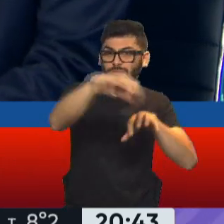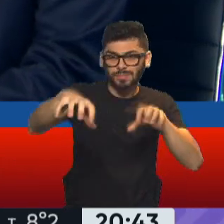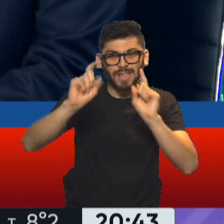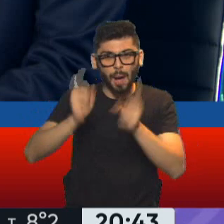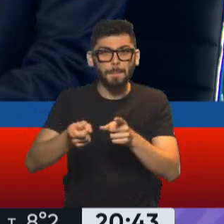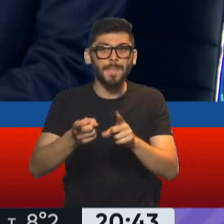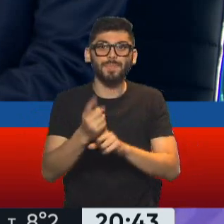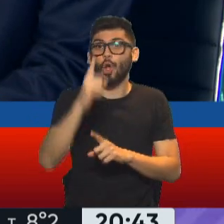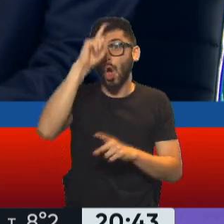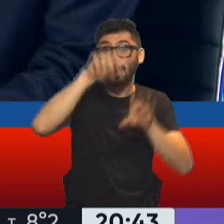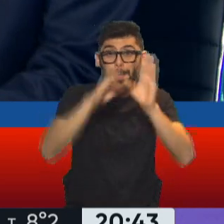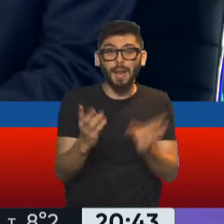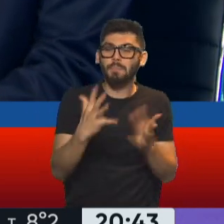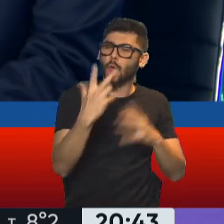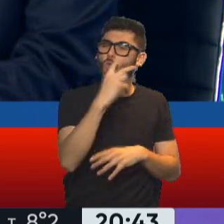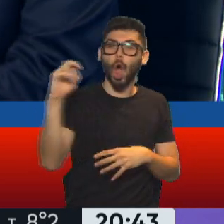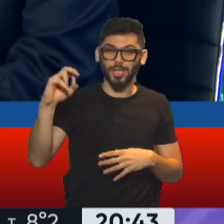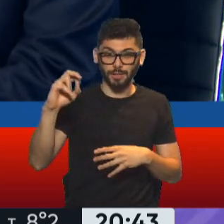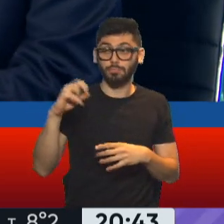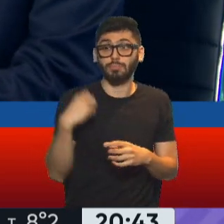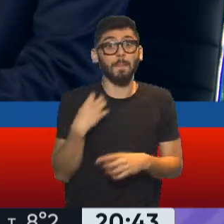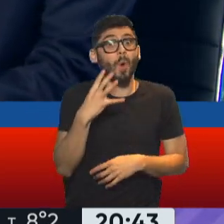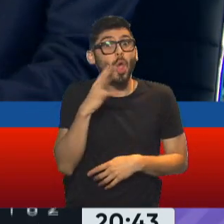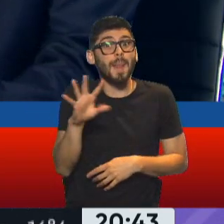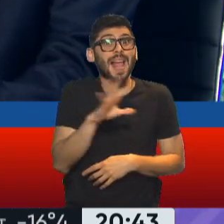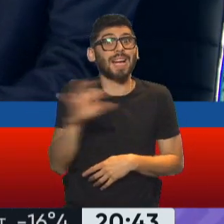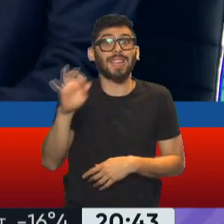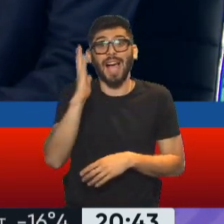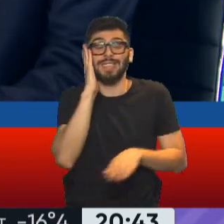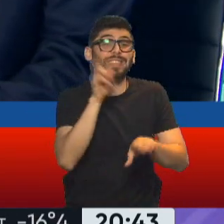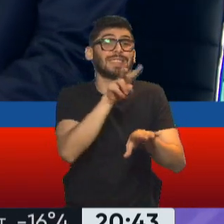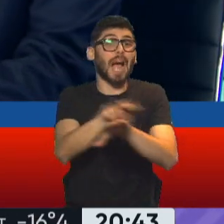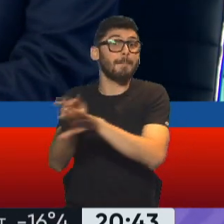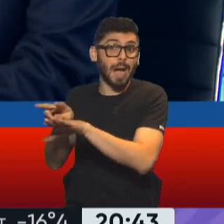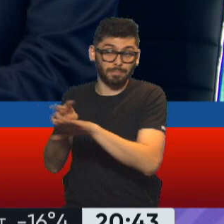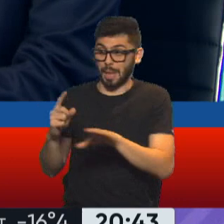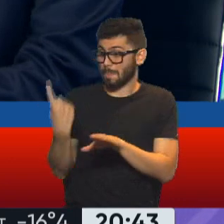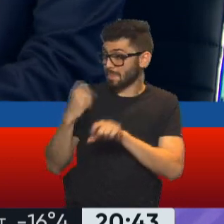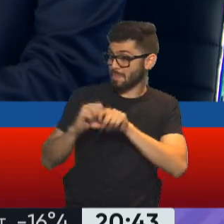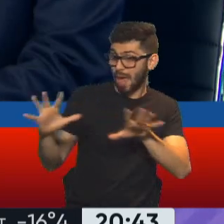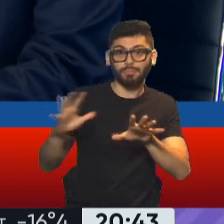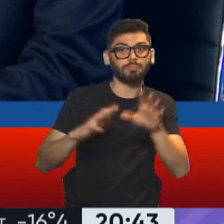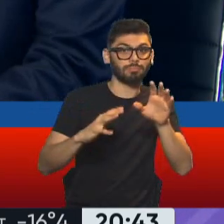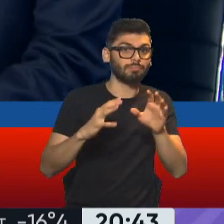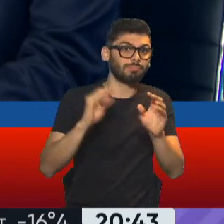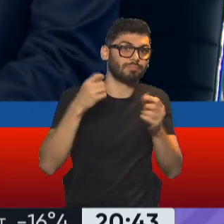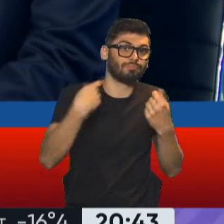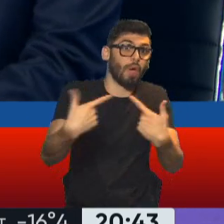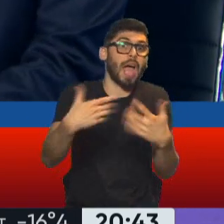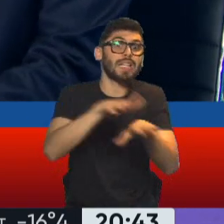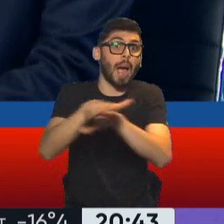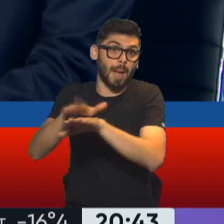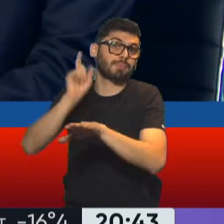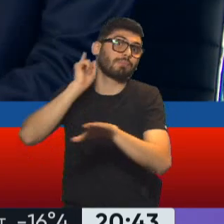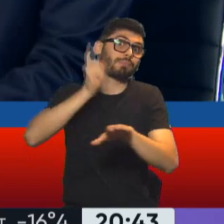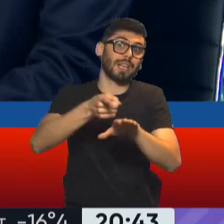el sistema hospitalario, que nos permitió sumar 4.500 camas, tanto para la primera ola como para la segunda ola de la pandemia. Y como